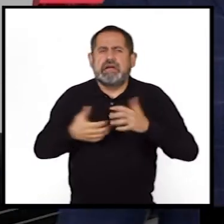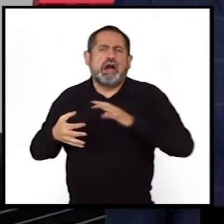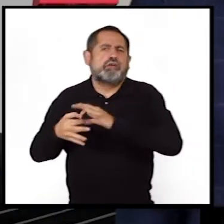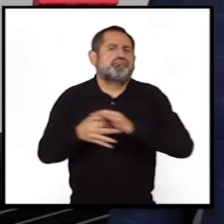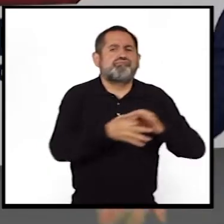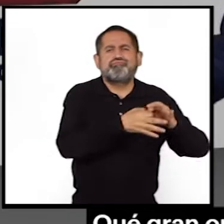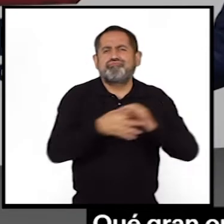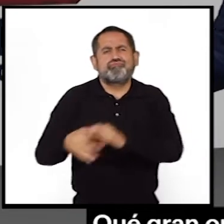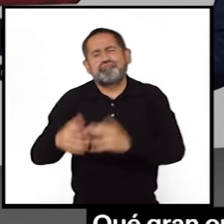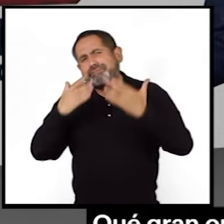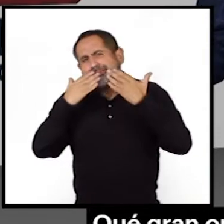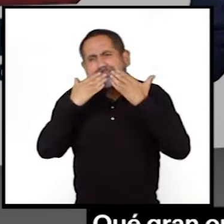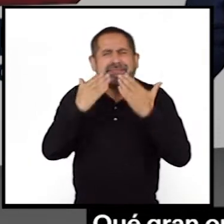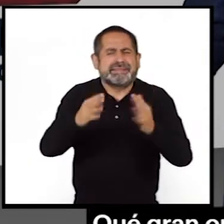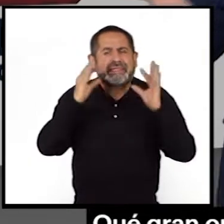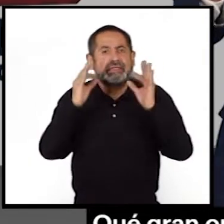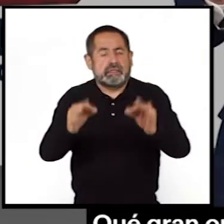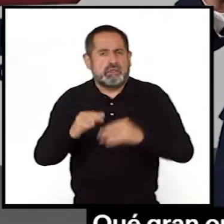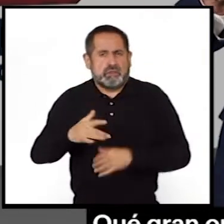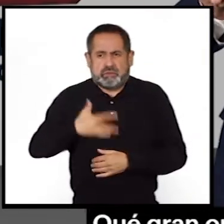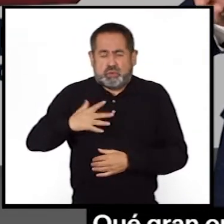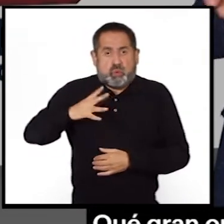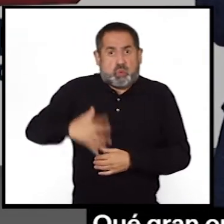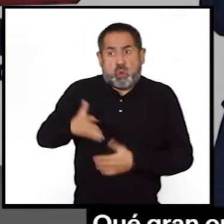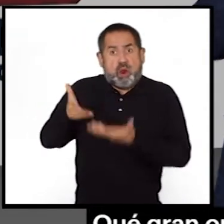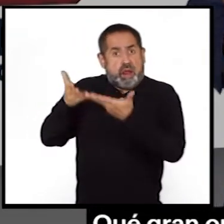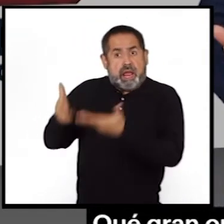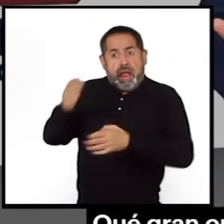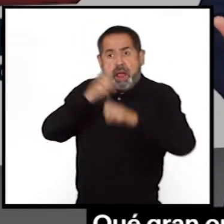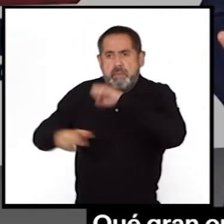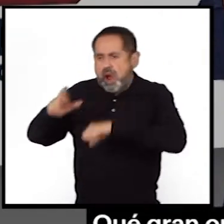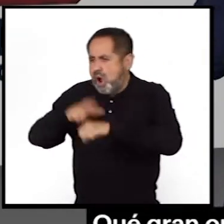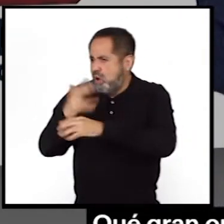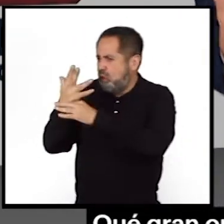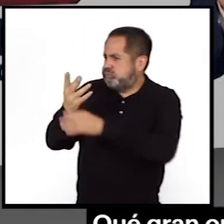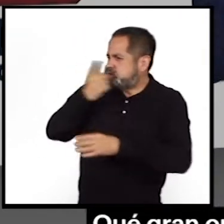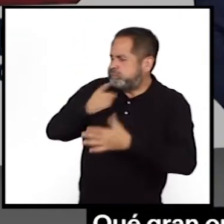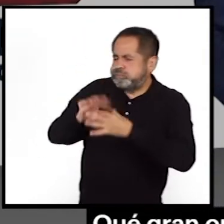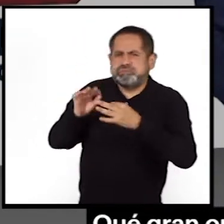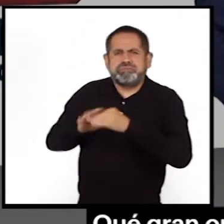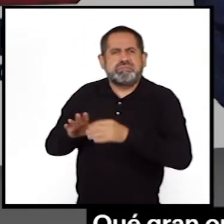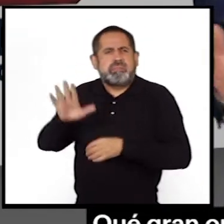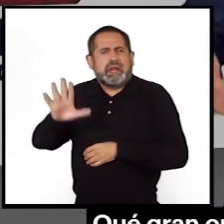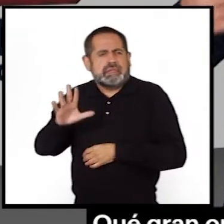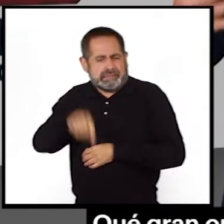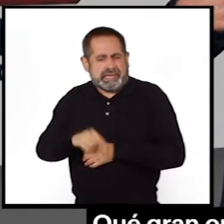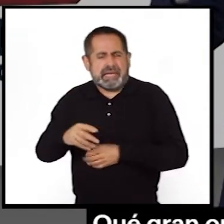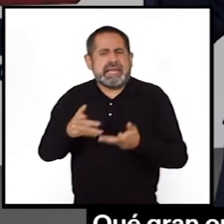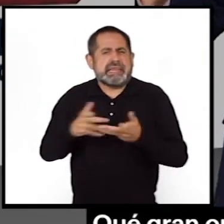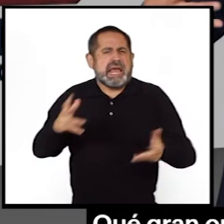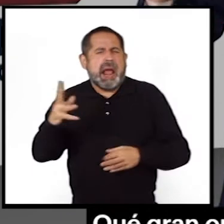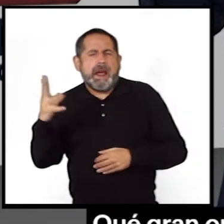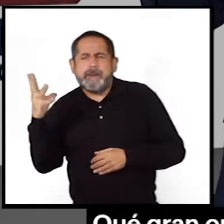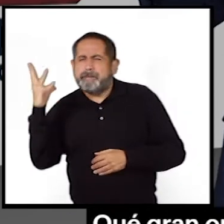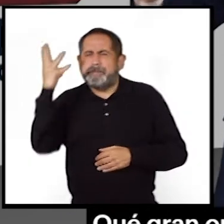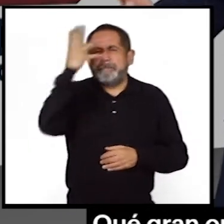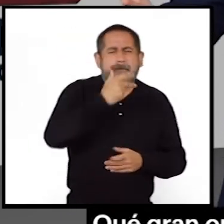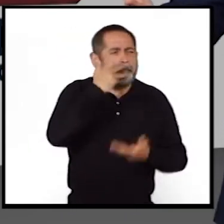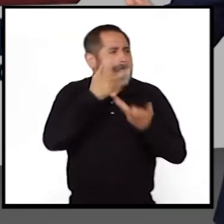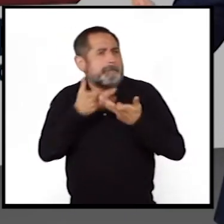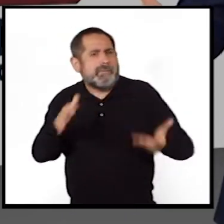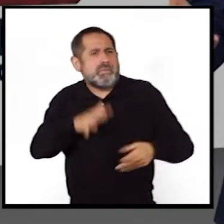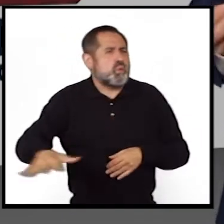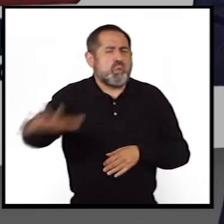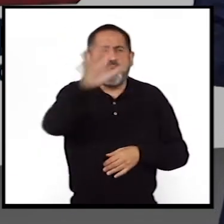nuestras naciones. Qué gran orgullo escuchar que usted, señor embajador, se exprese de México como un paraíso